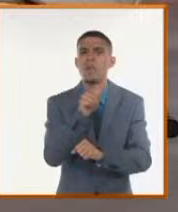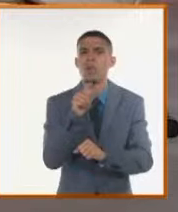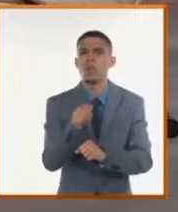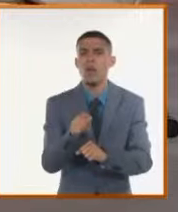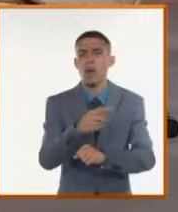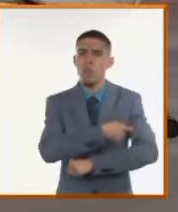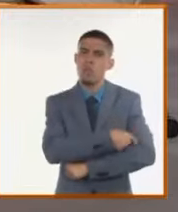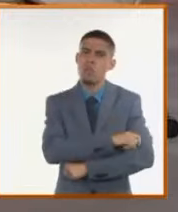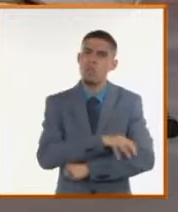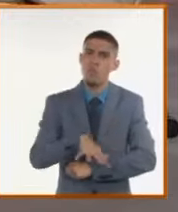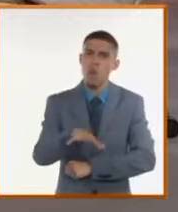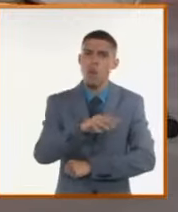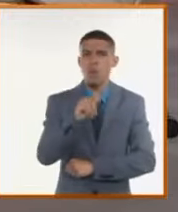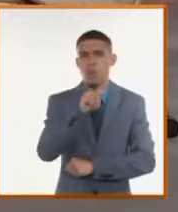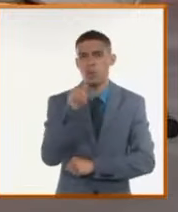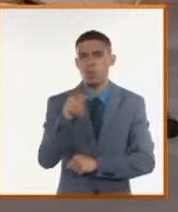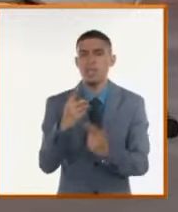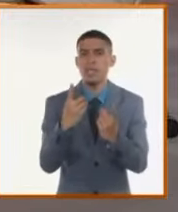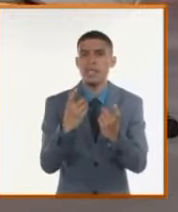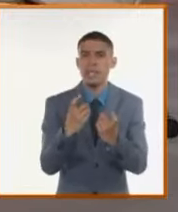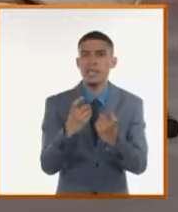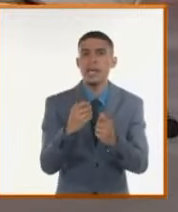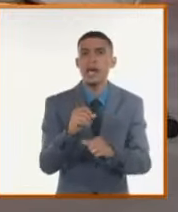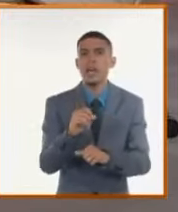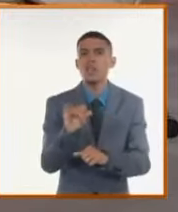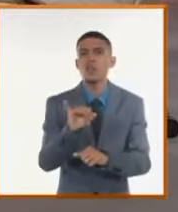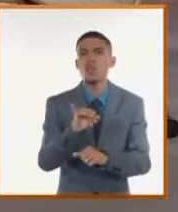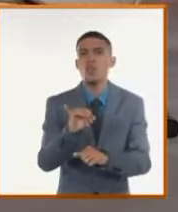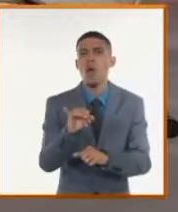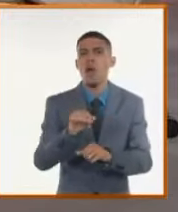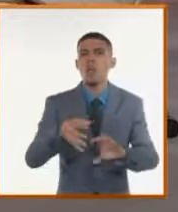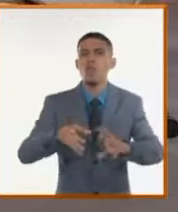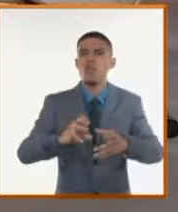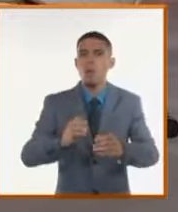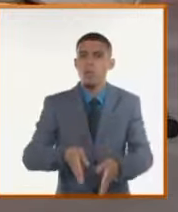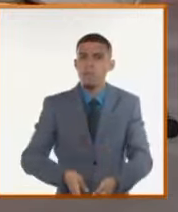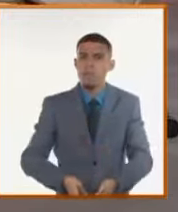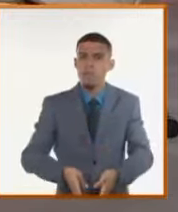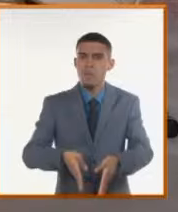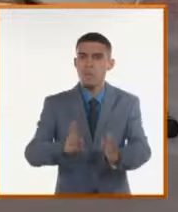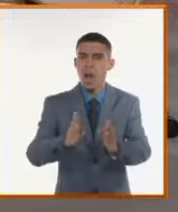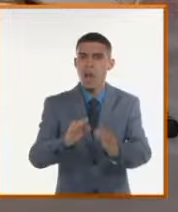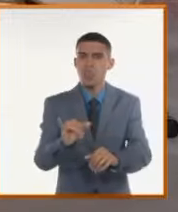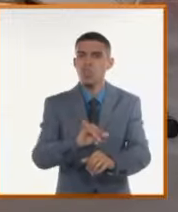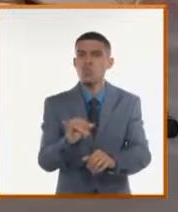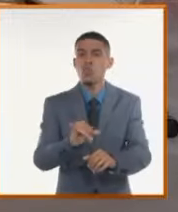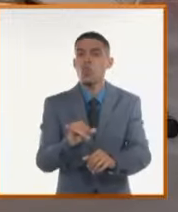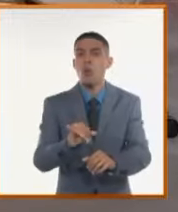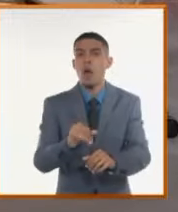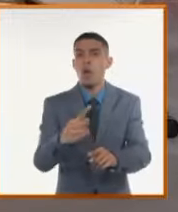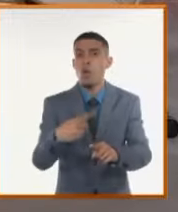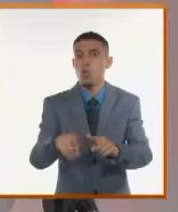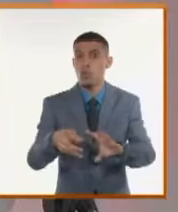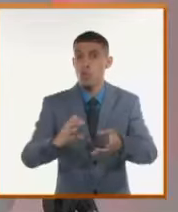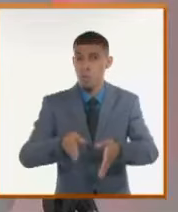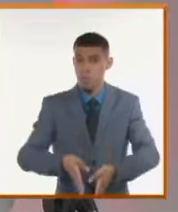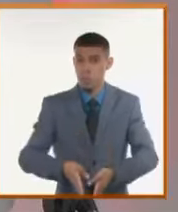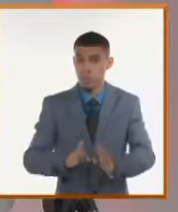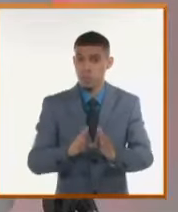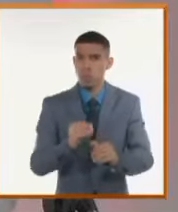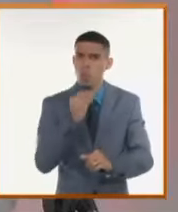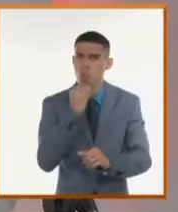necesidad de una doble vía incluso hasta hasta de seis vías decirle que hoy esta villafer está